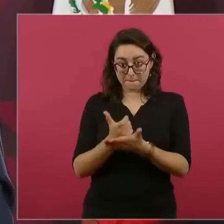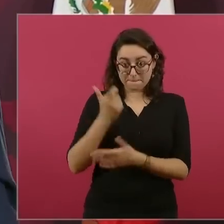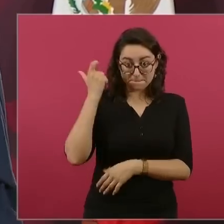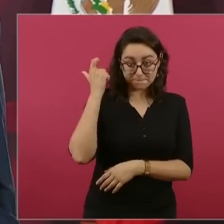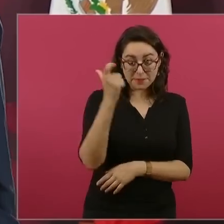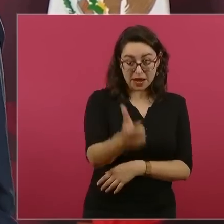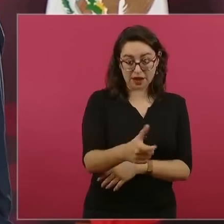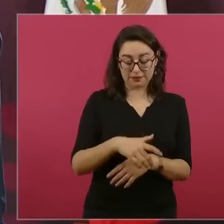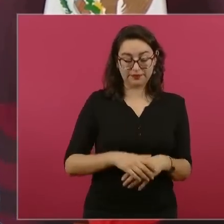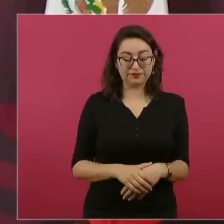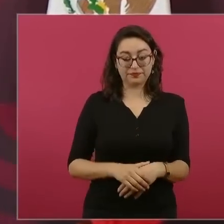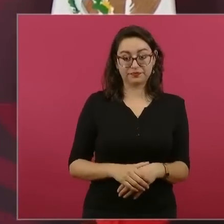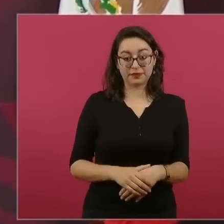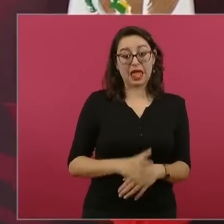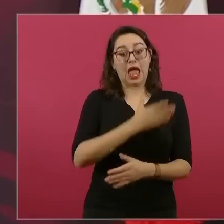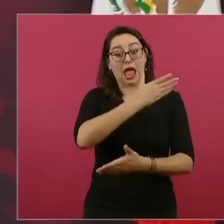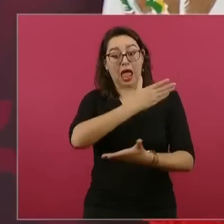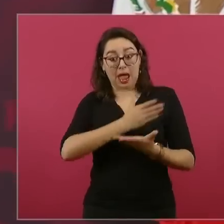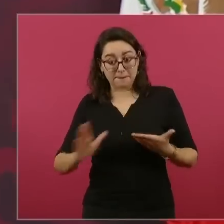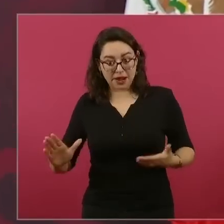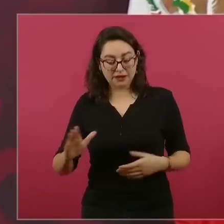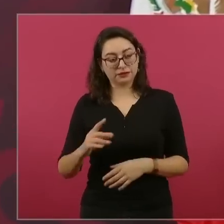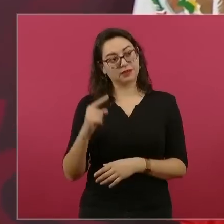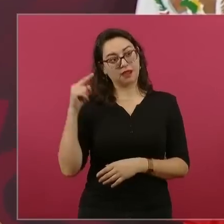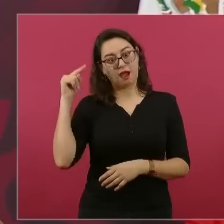Hicimos el aeropuerto nuevo